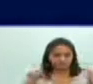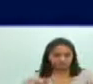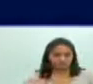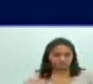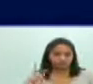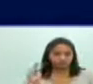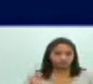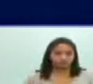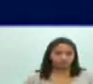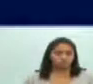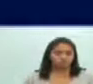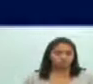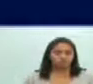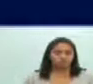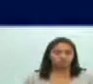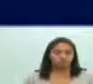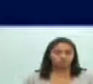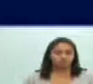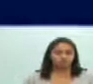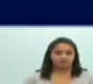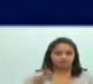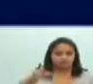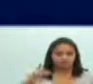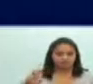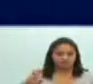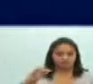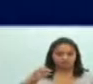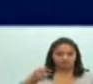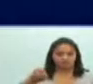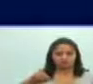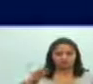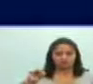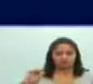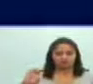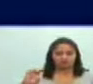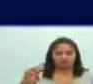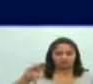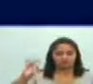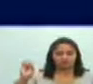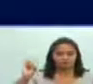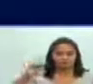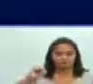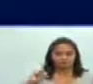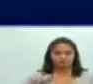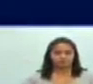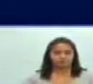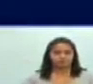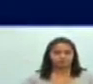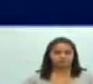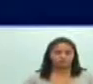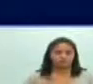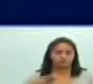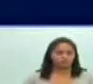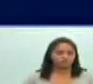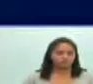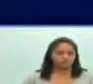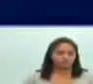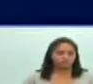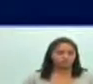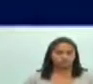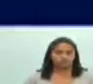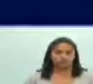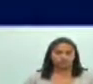Decamerón son de diversa índole. Estos constituyen el logro de la vitalidad de los cuentos. Entre ellos no hay